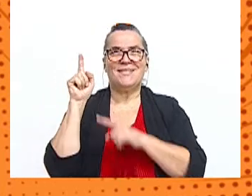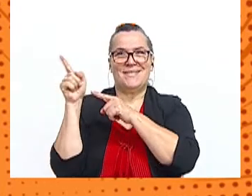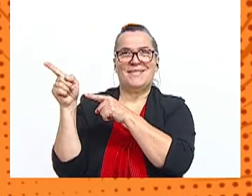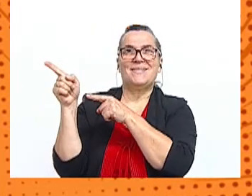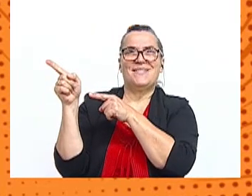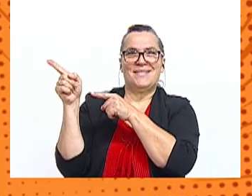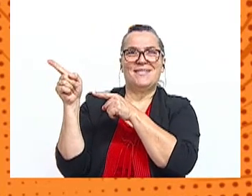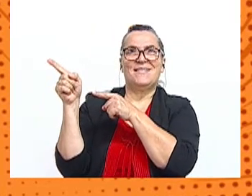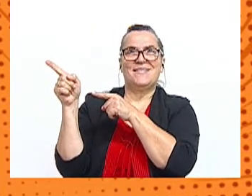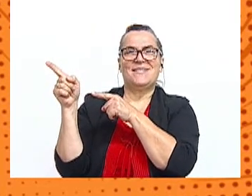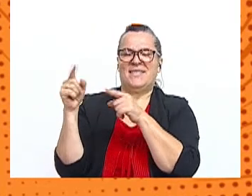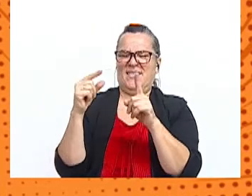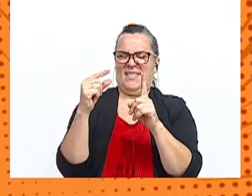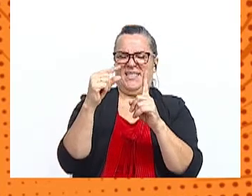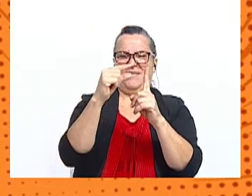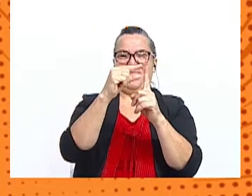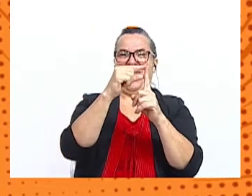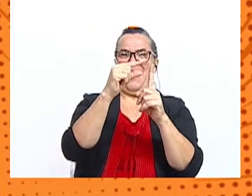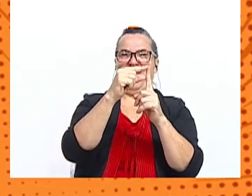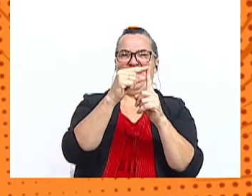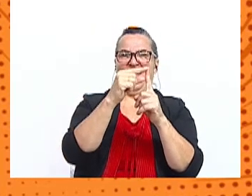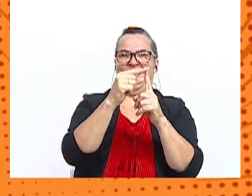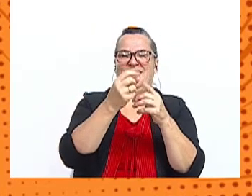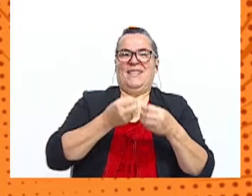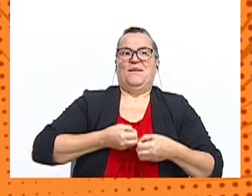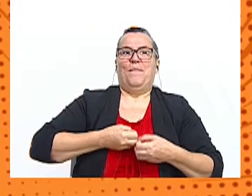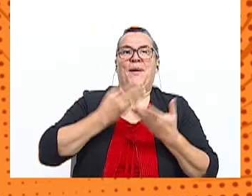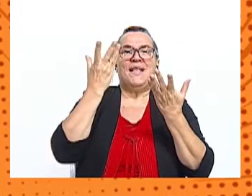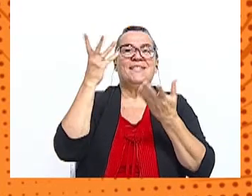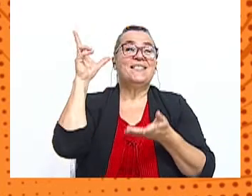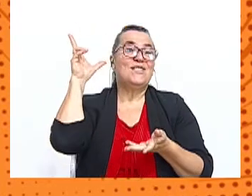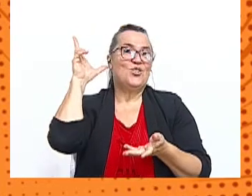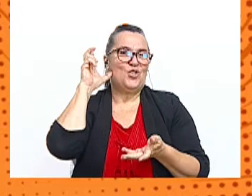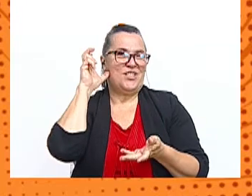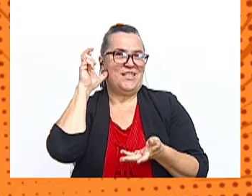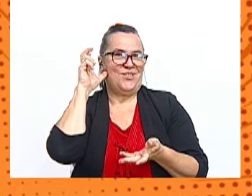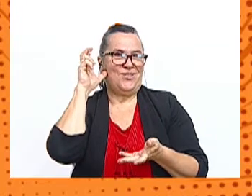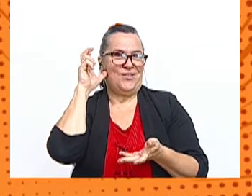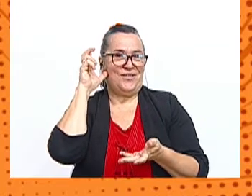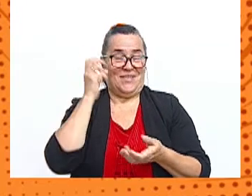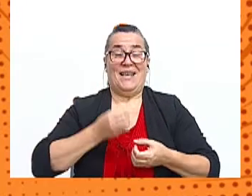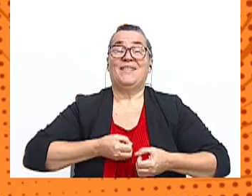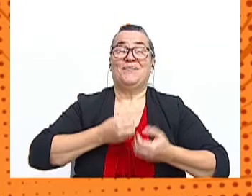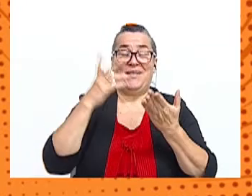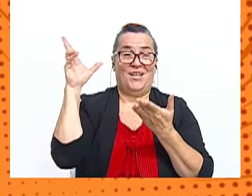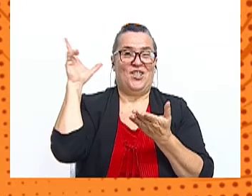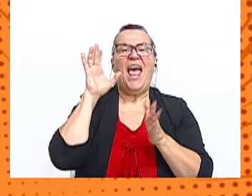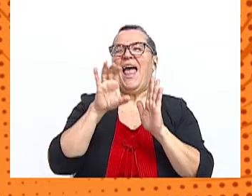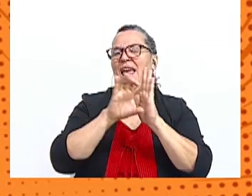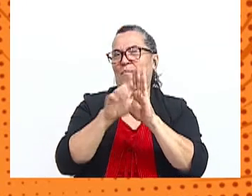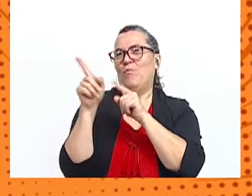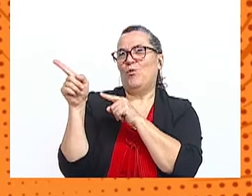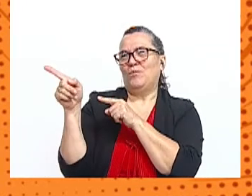onomatopeyas. Son palabras que expresan sonidos. Por ejemplo,